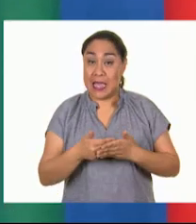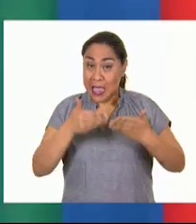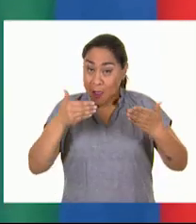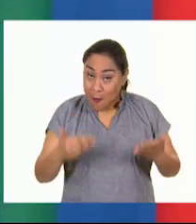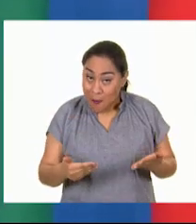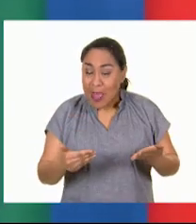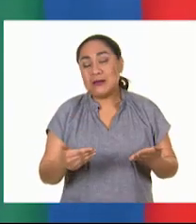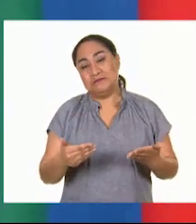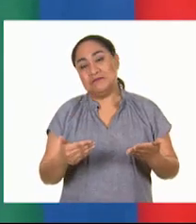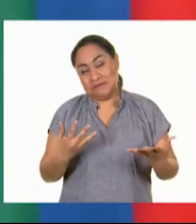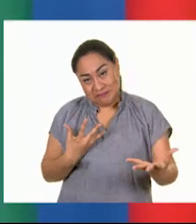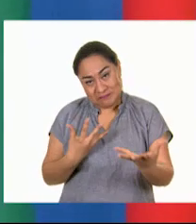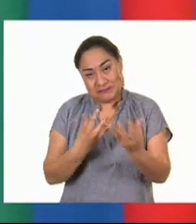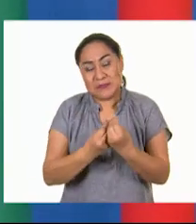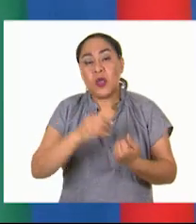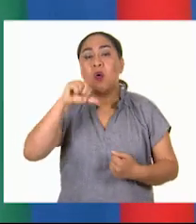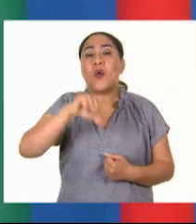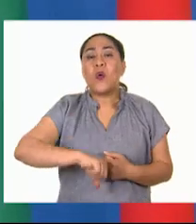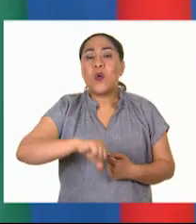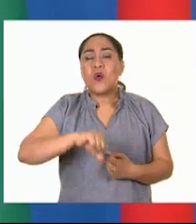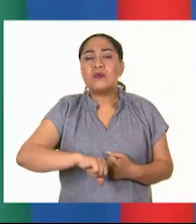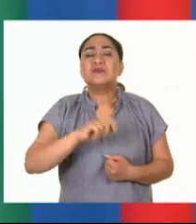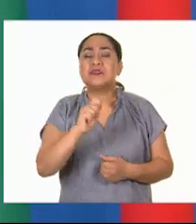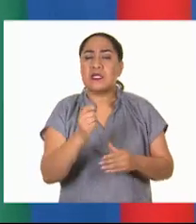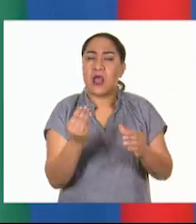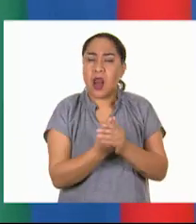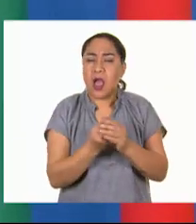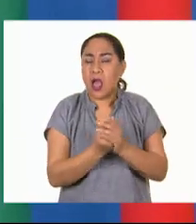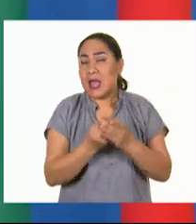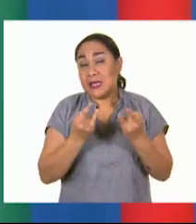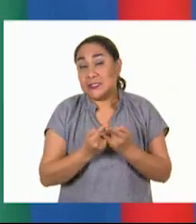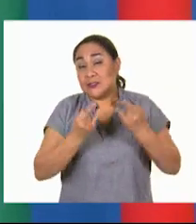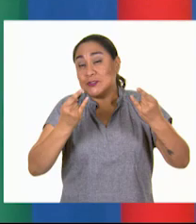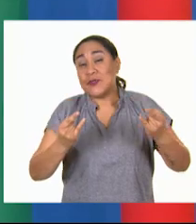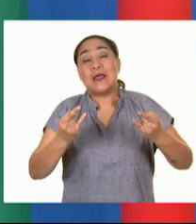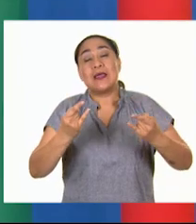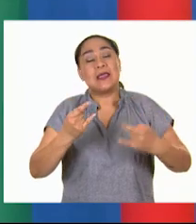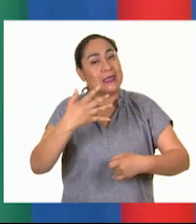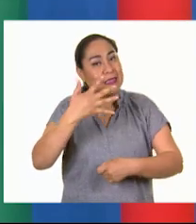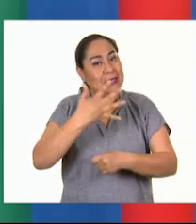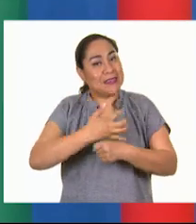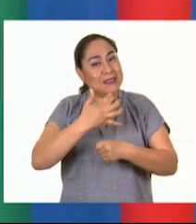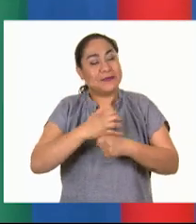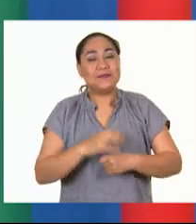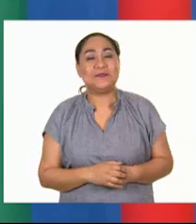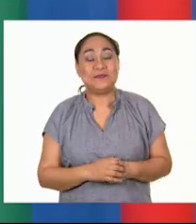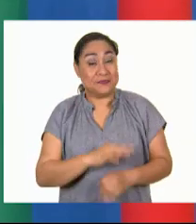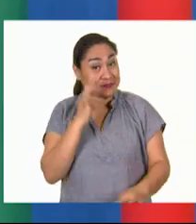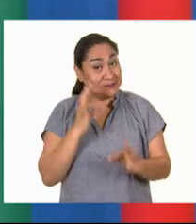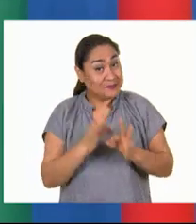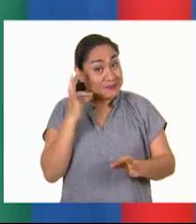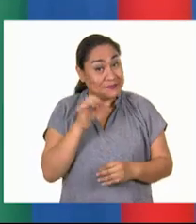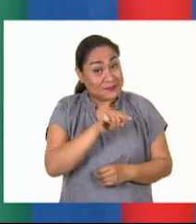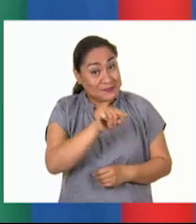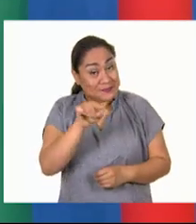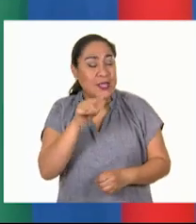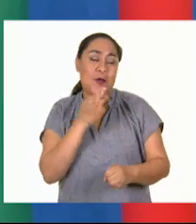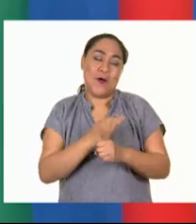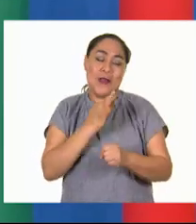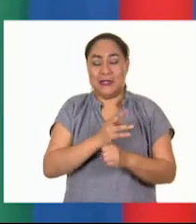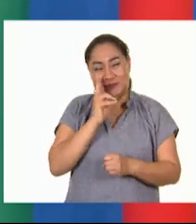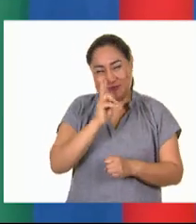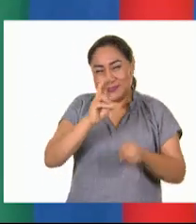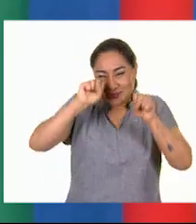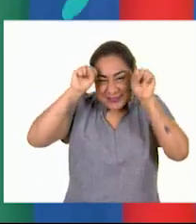con ustedes el día de hoy en esta clase de historia de quinto grado. ¿Ya están listos? Vamos con Ajo Listo